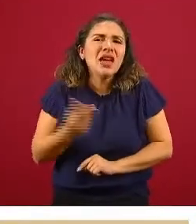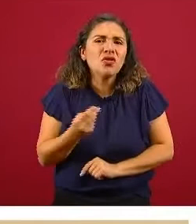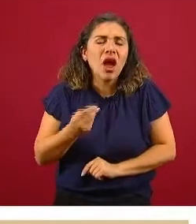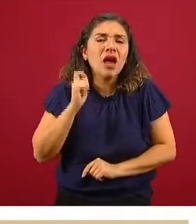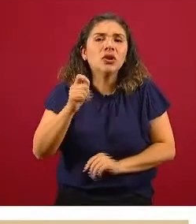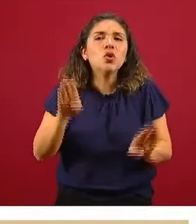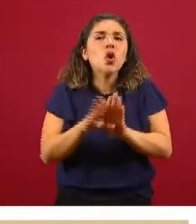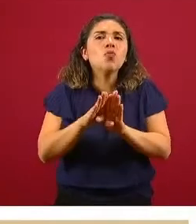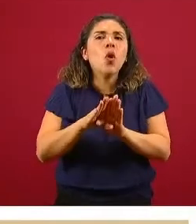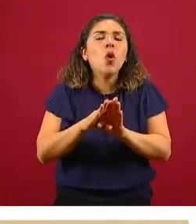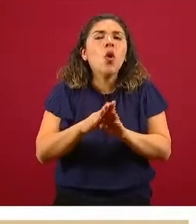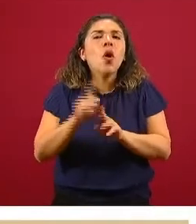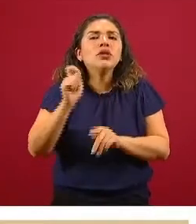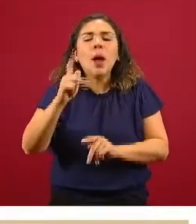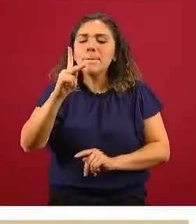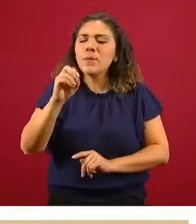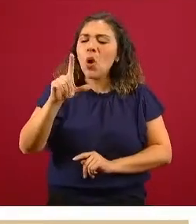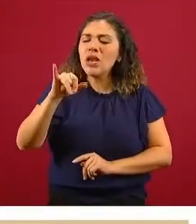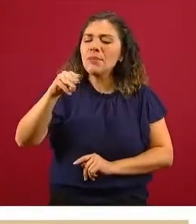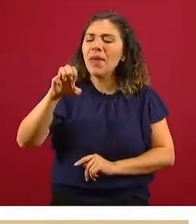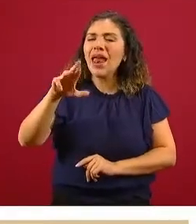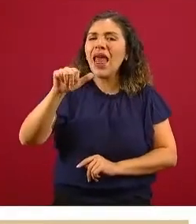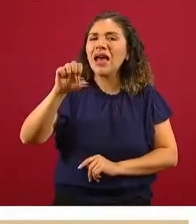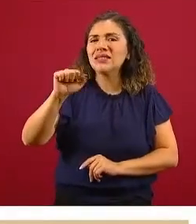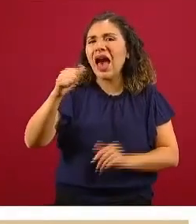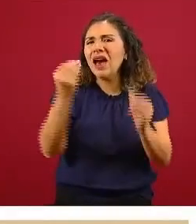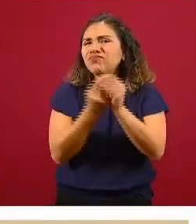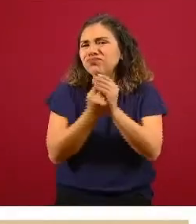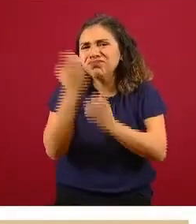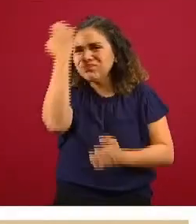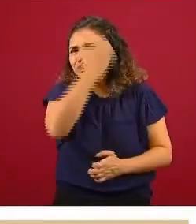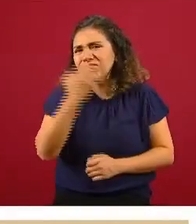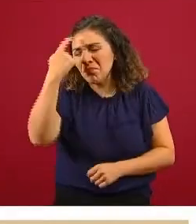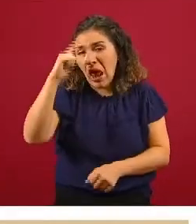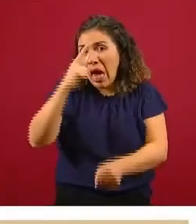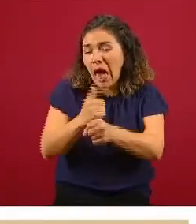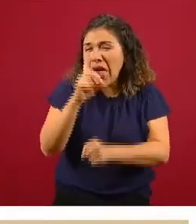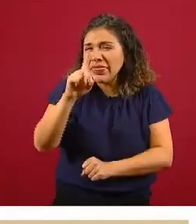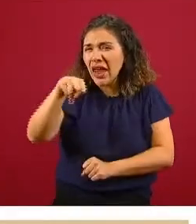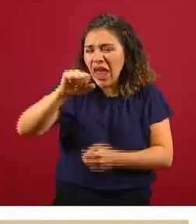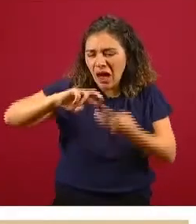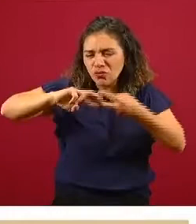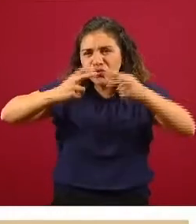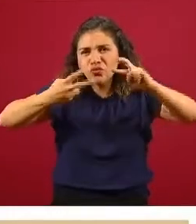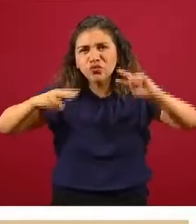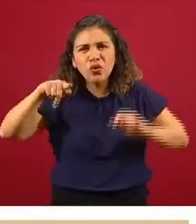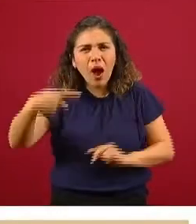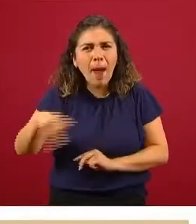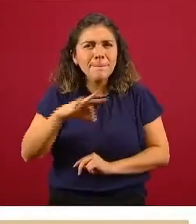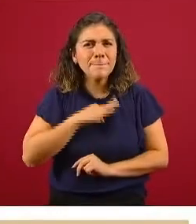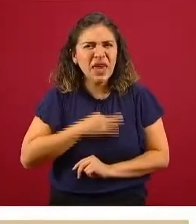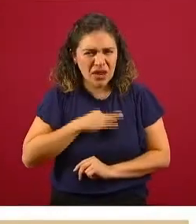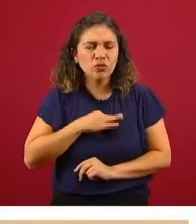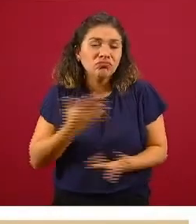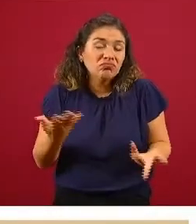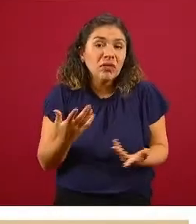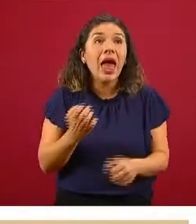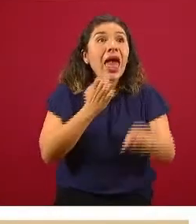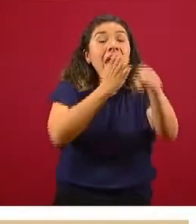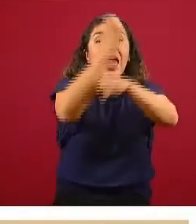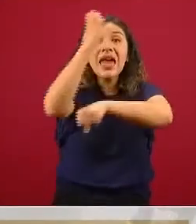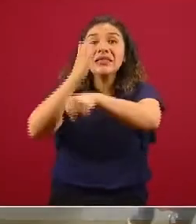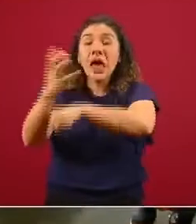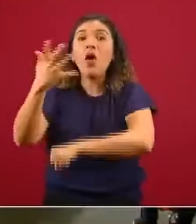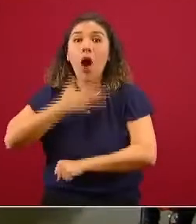una reacción en cadena de la polimerasa para poder ver el DNA del virus, el único en los